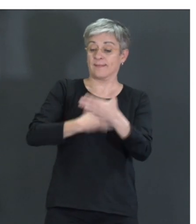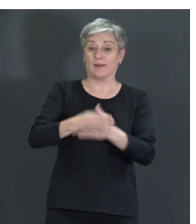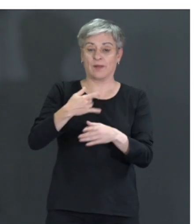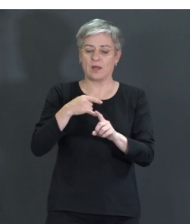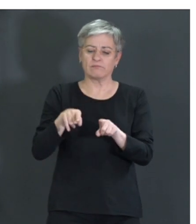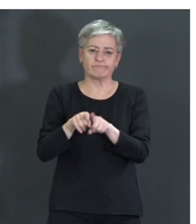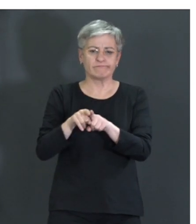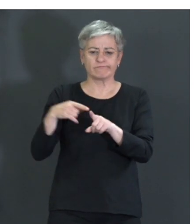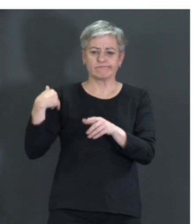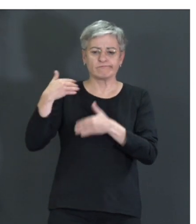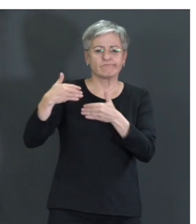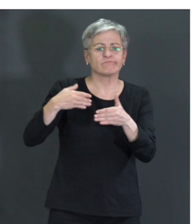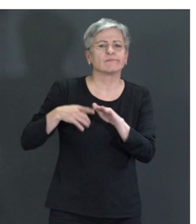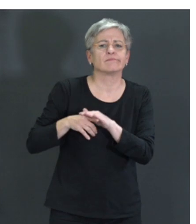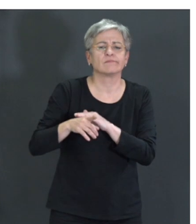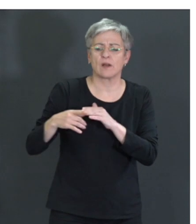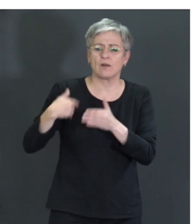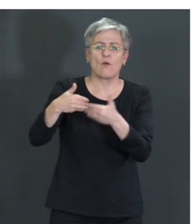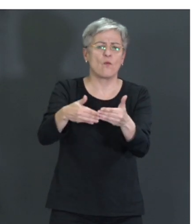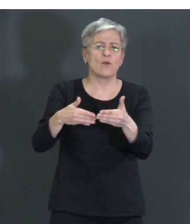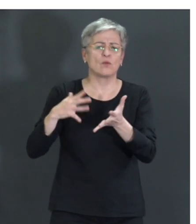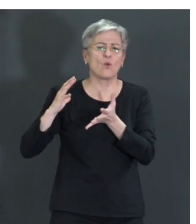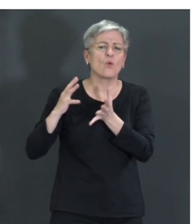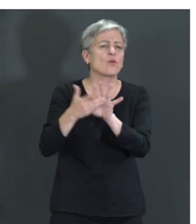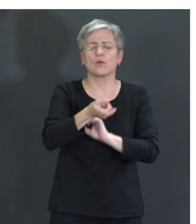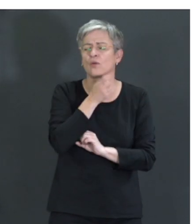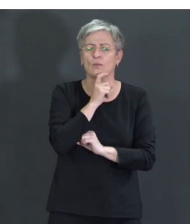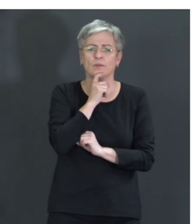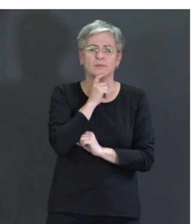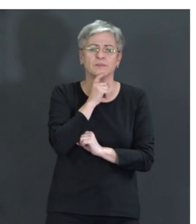la evolución en ese sentido, ¿no? Vale.